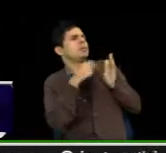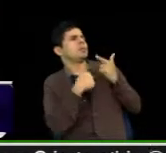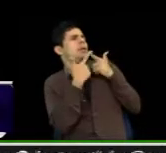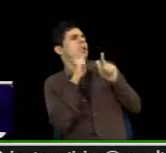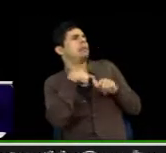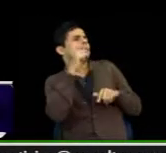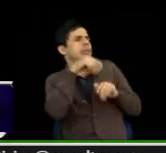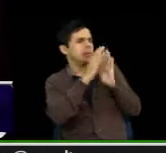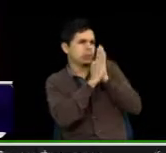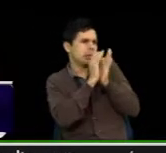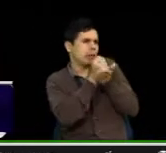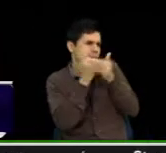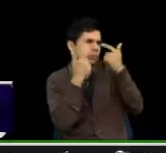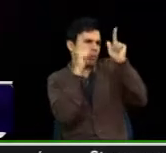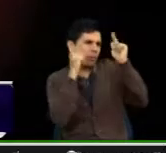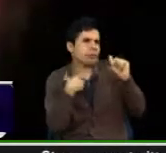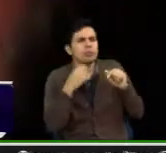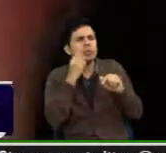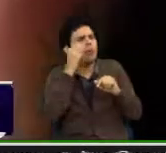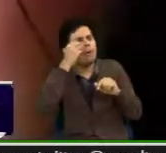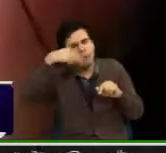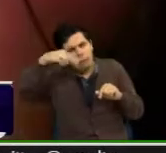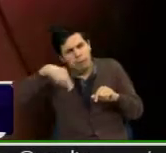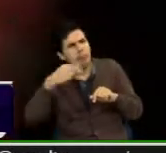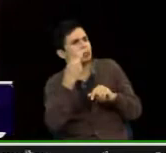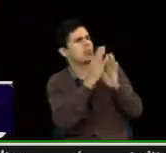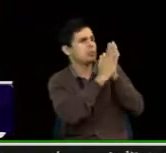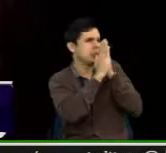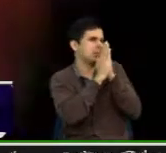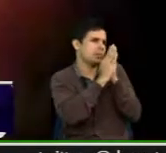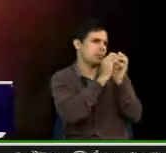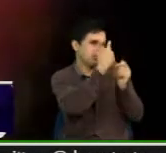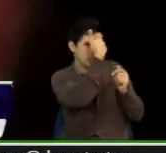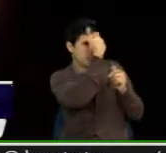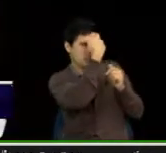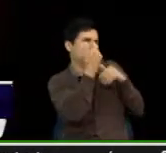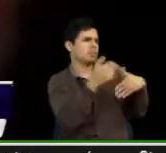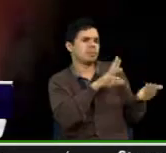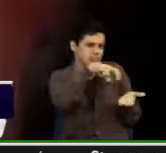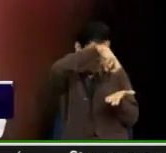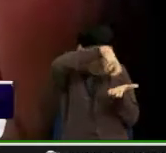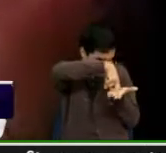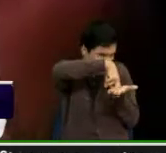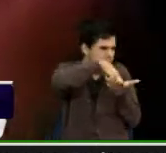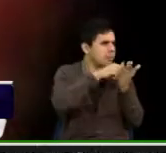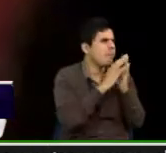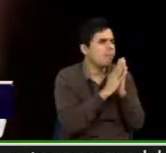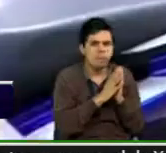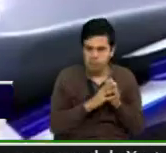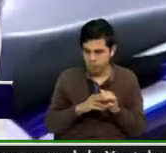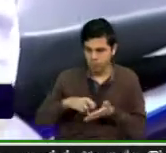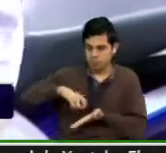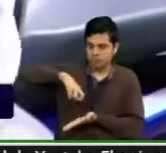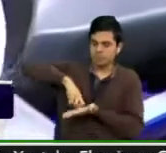por favor no lo hiciera, que yo era madre, hogar de dos hijos. Yo le supliqué por mi vida, yo me arrodillé. El desgraciado